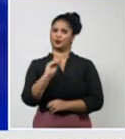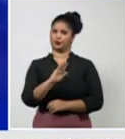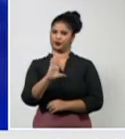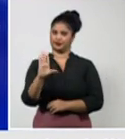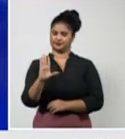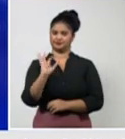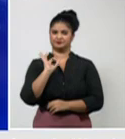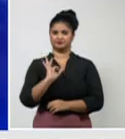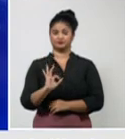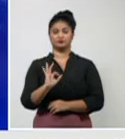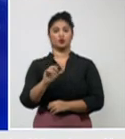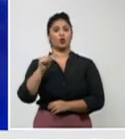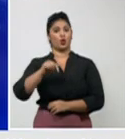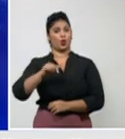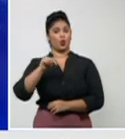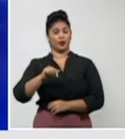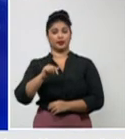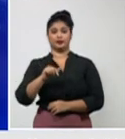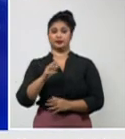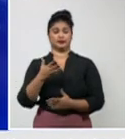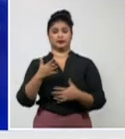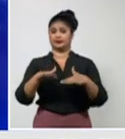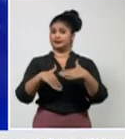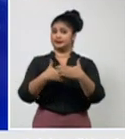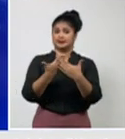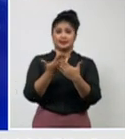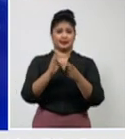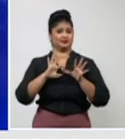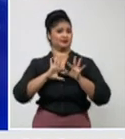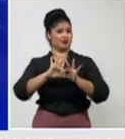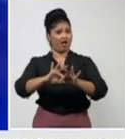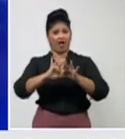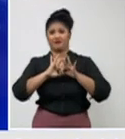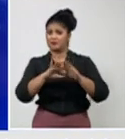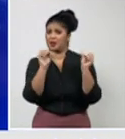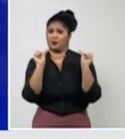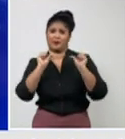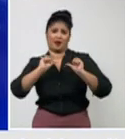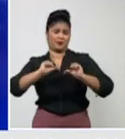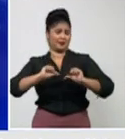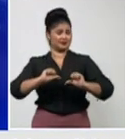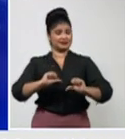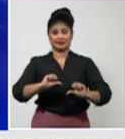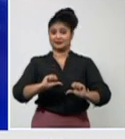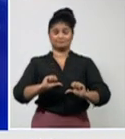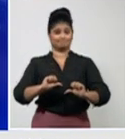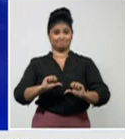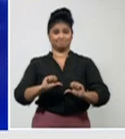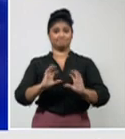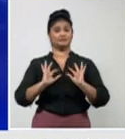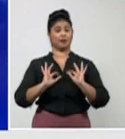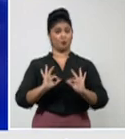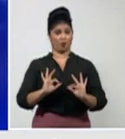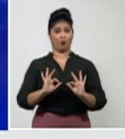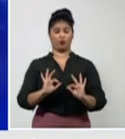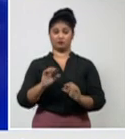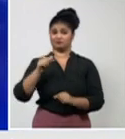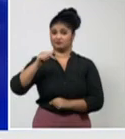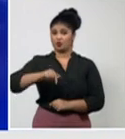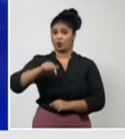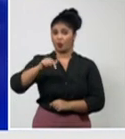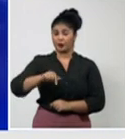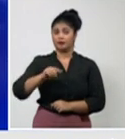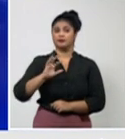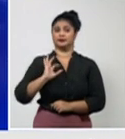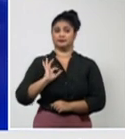día con malos indicadores, por decirlo de alguna manera, que